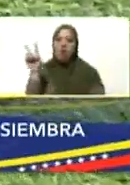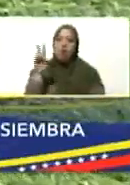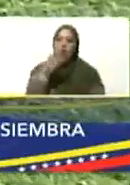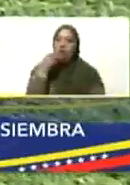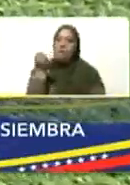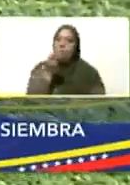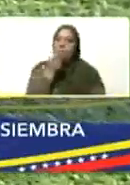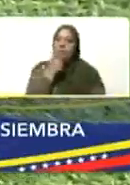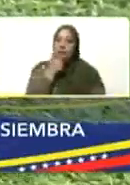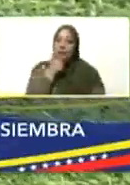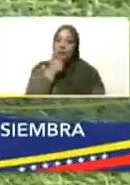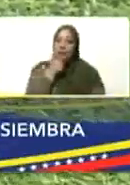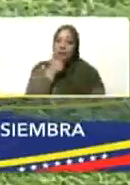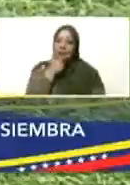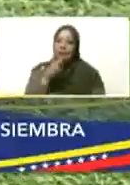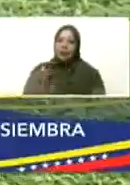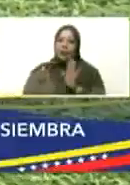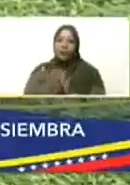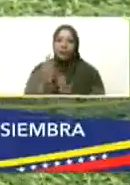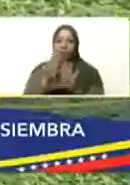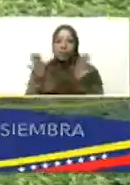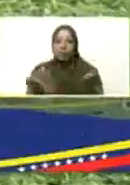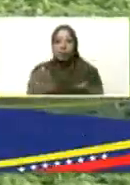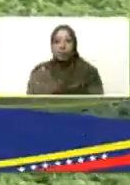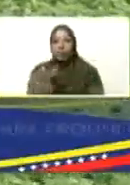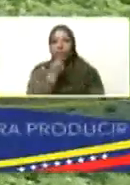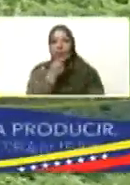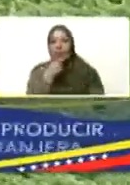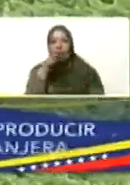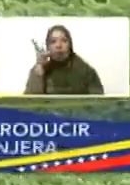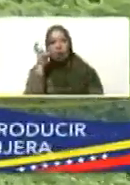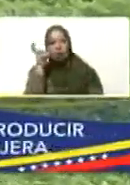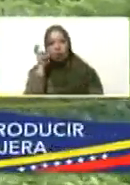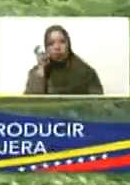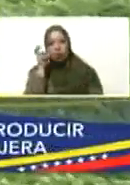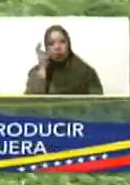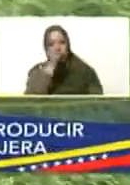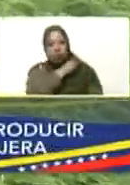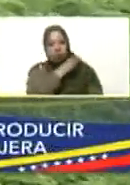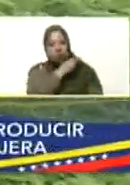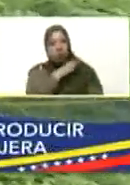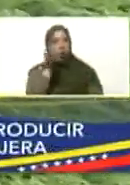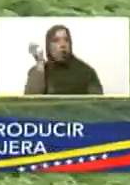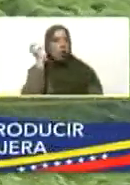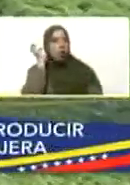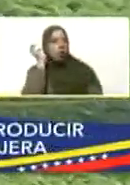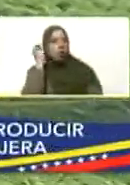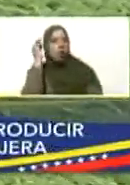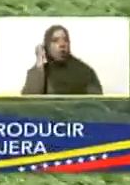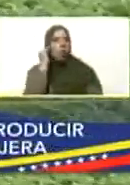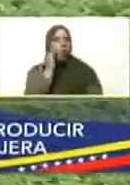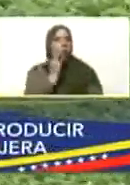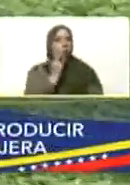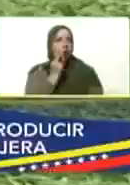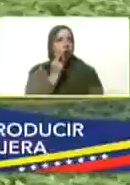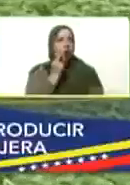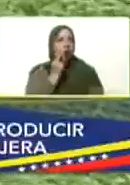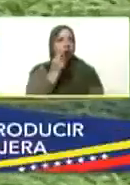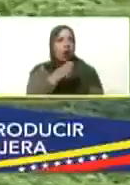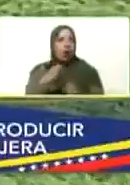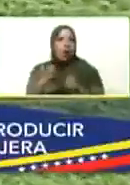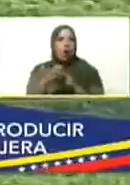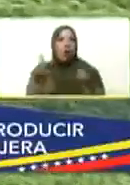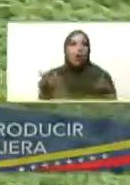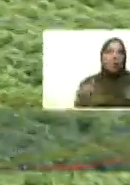amada, Venezuela, tierra bella. Ahora vamos a escuchar del género llanero, Bolívar en el folclón.